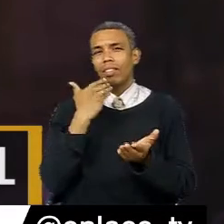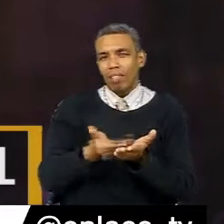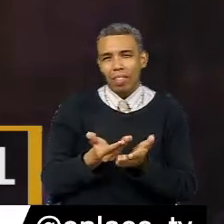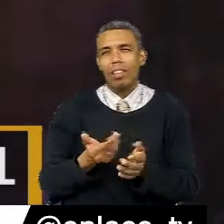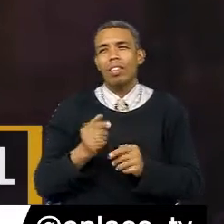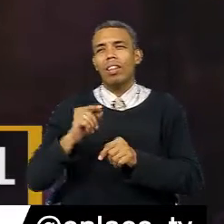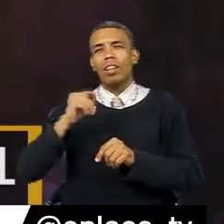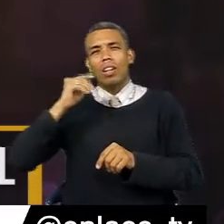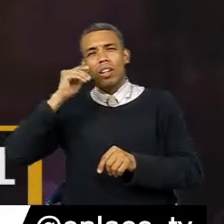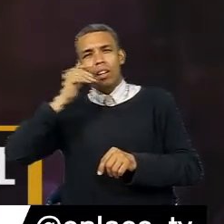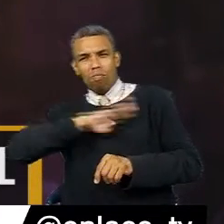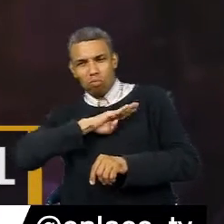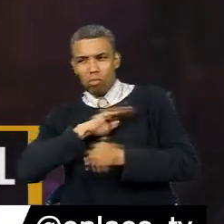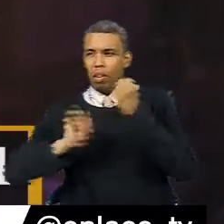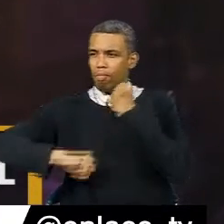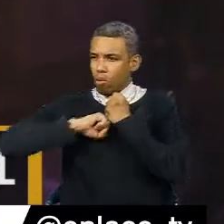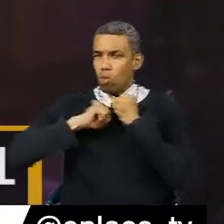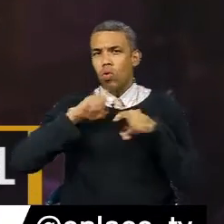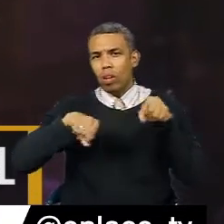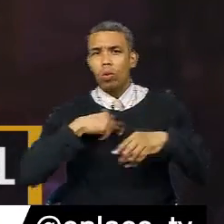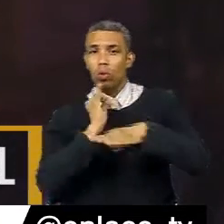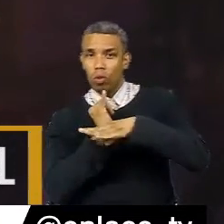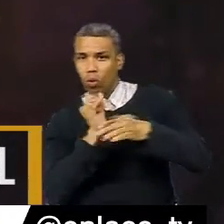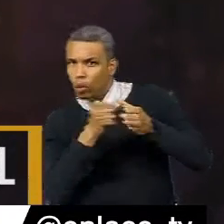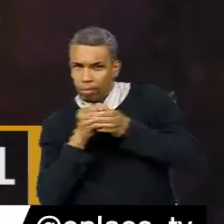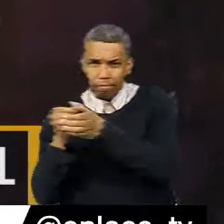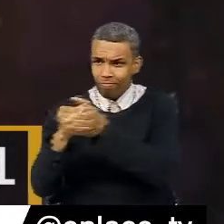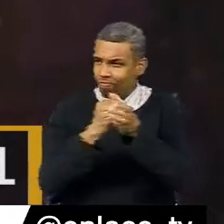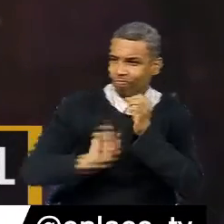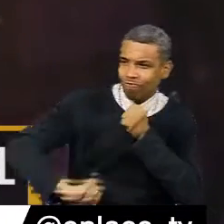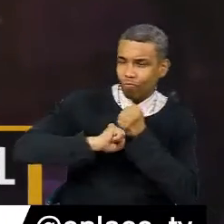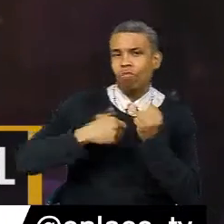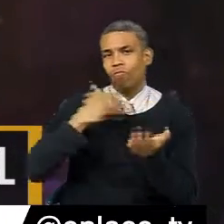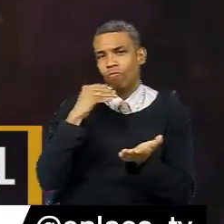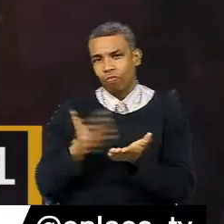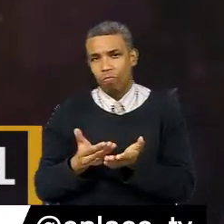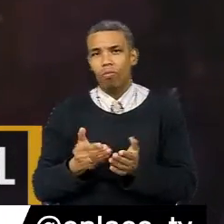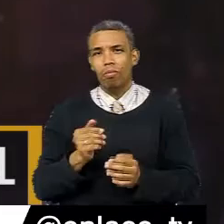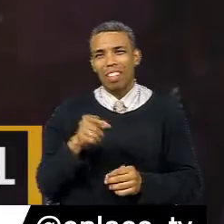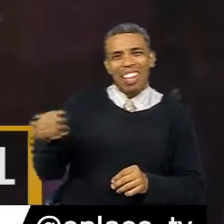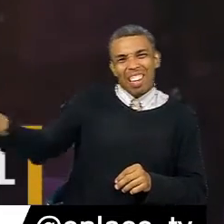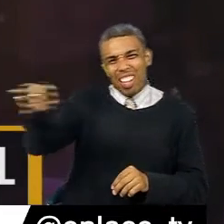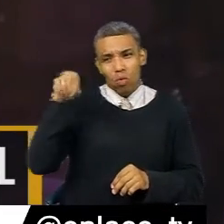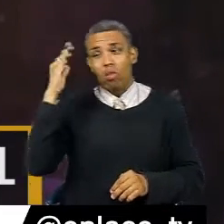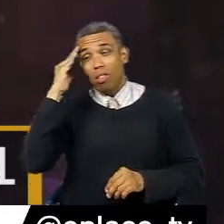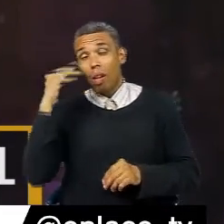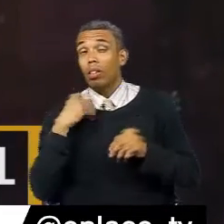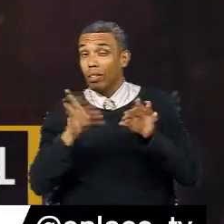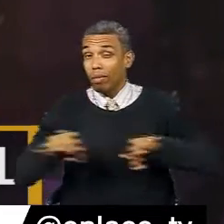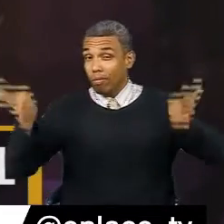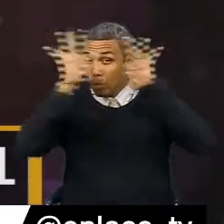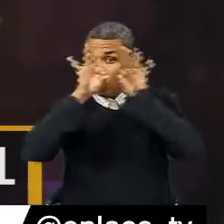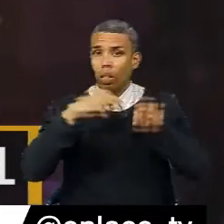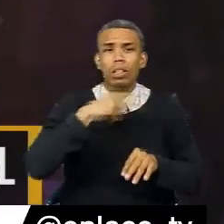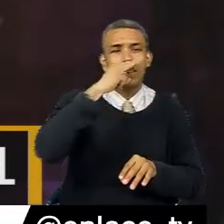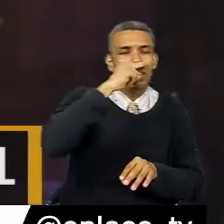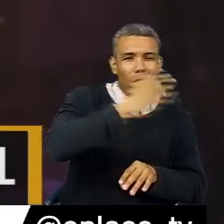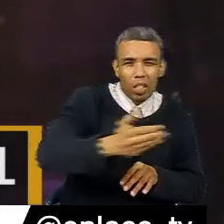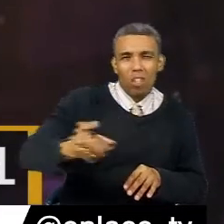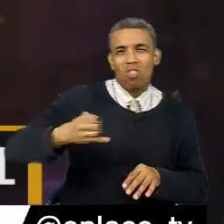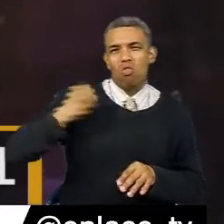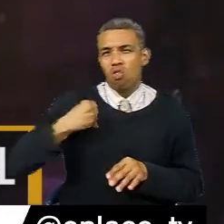en la necesidad y la importancia de brindarle a toda la adolescencia, a todos los niños, un trabajo de calidad,